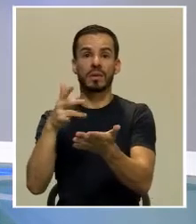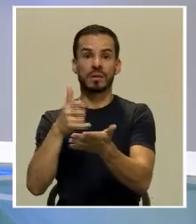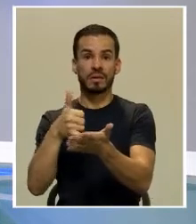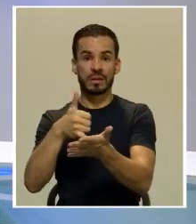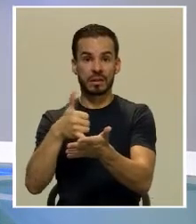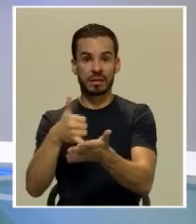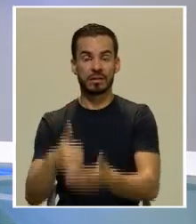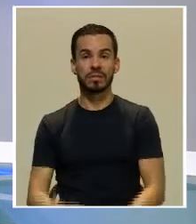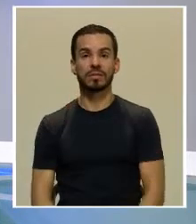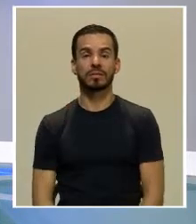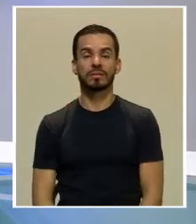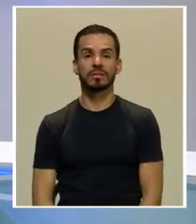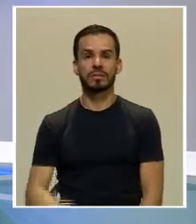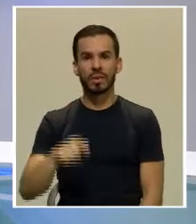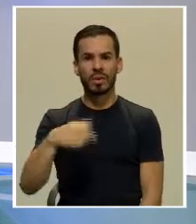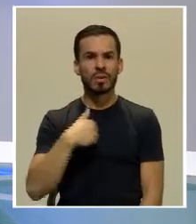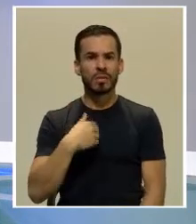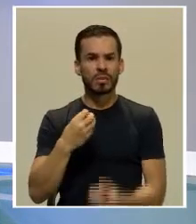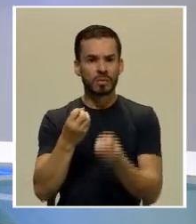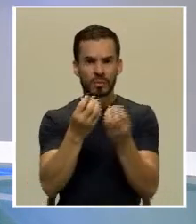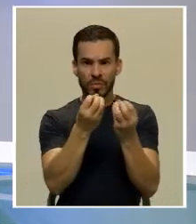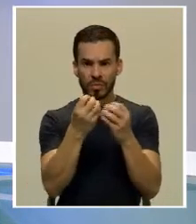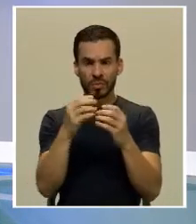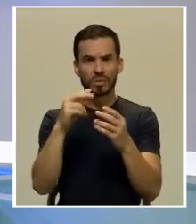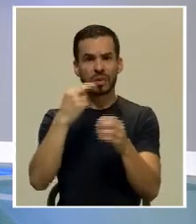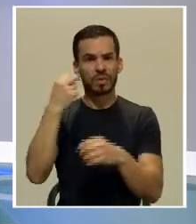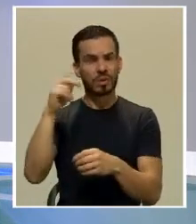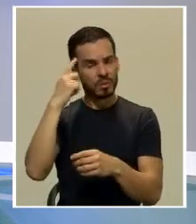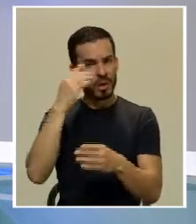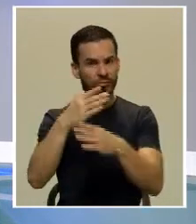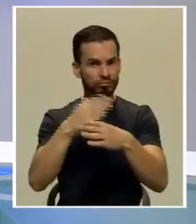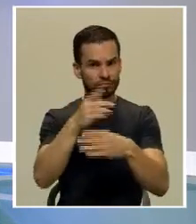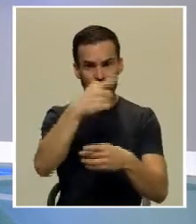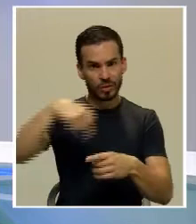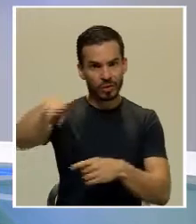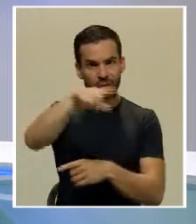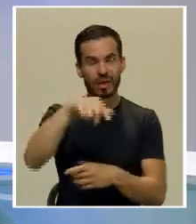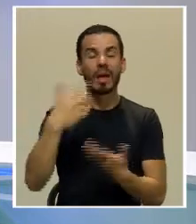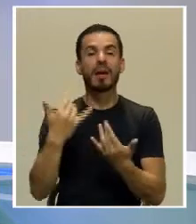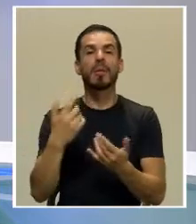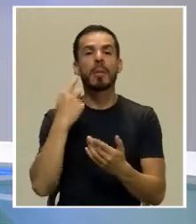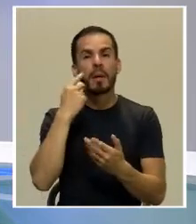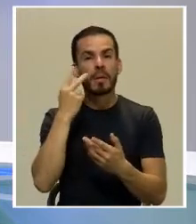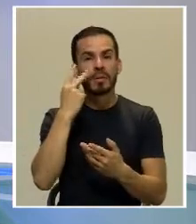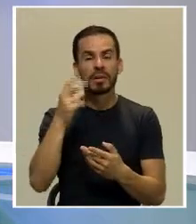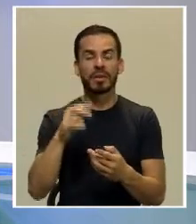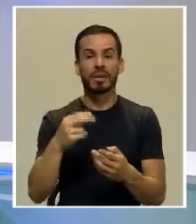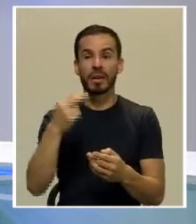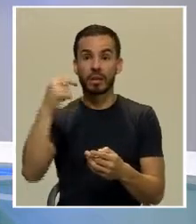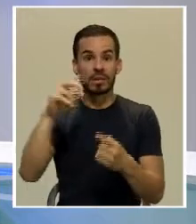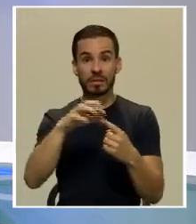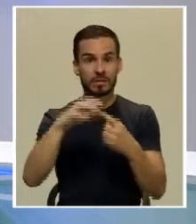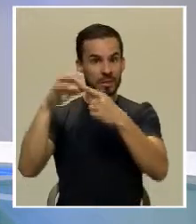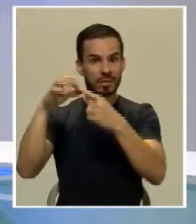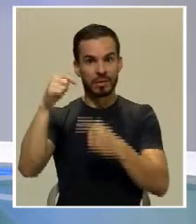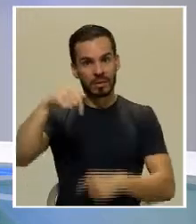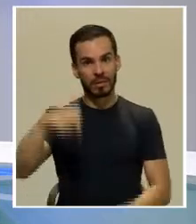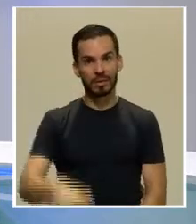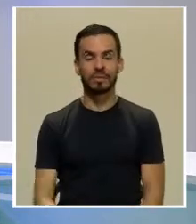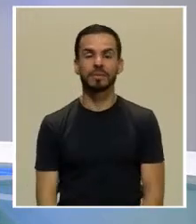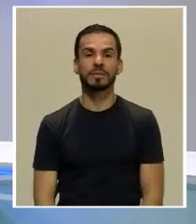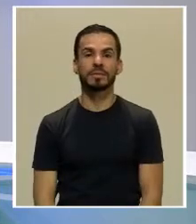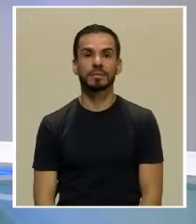intensivos. Hoy tenemos muchas noticias para compartir con ustedes, así que vayamos a ver nuestros titulares.